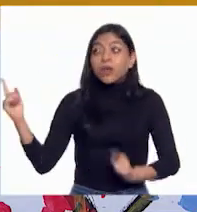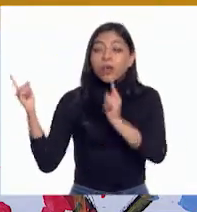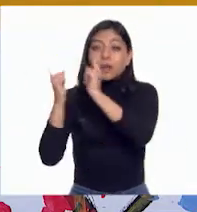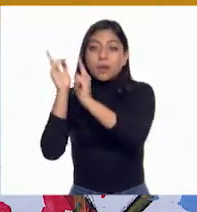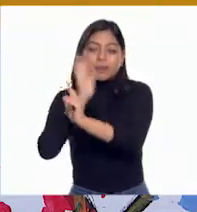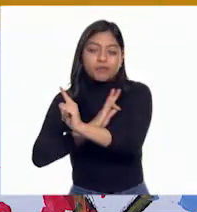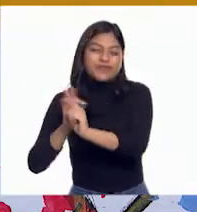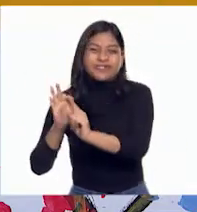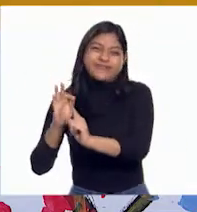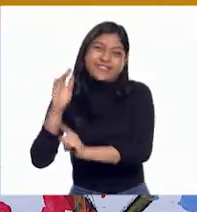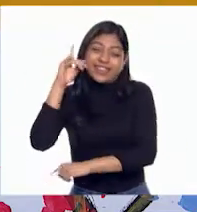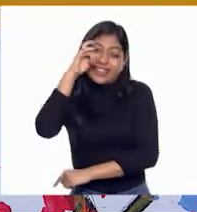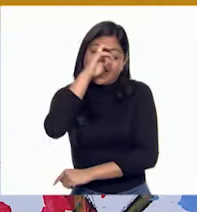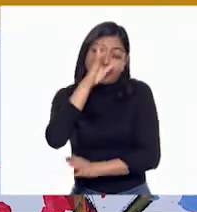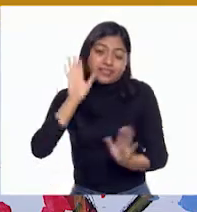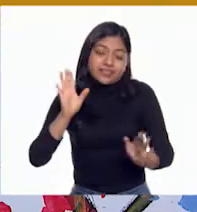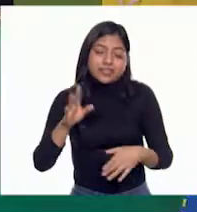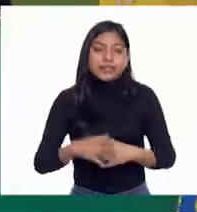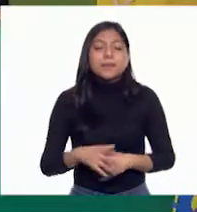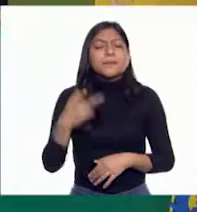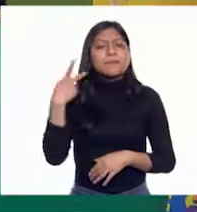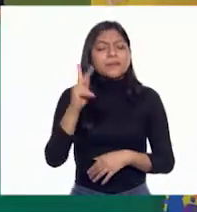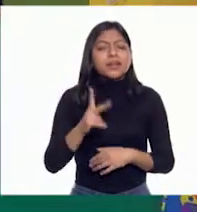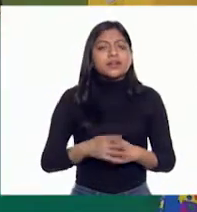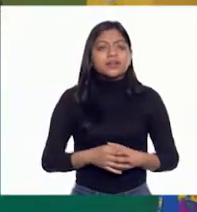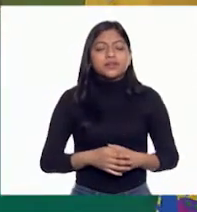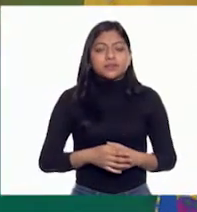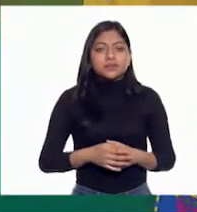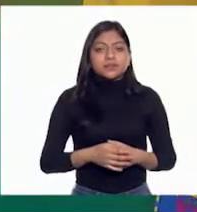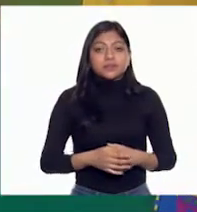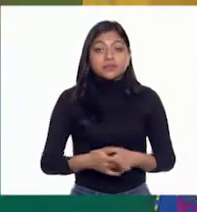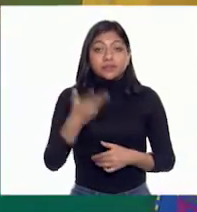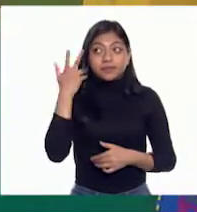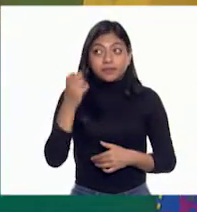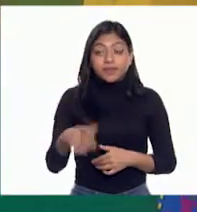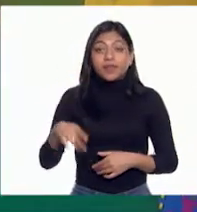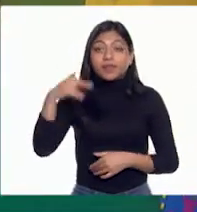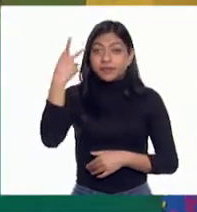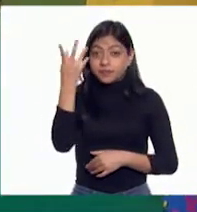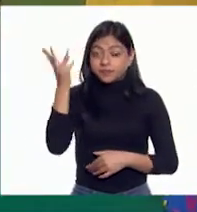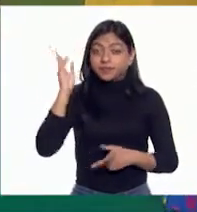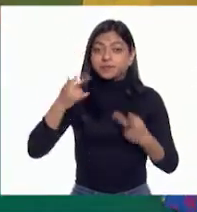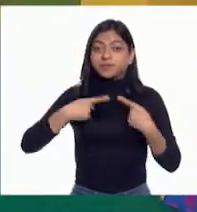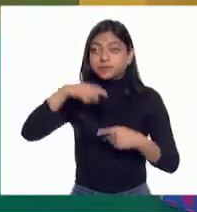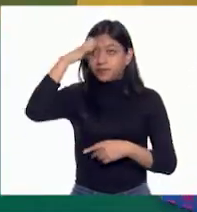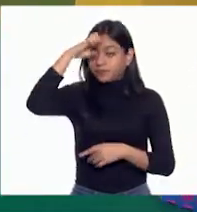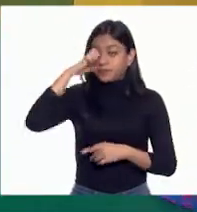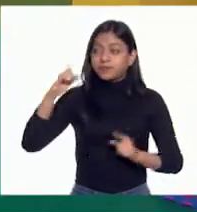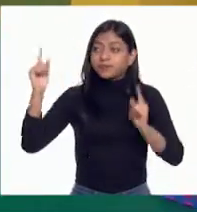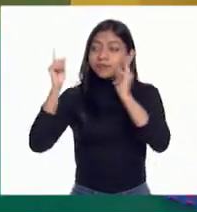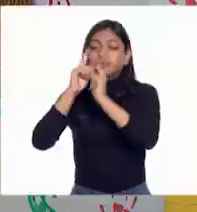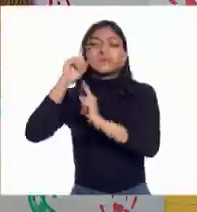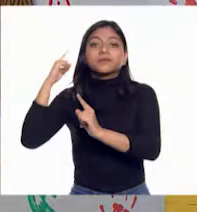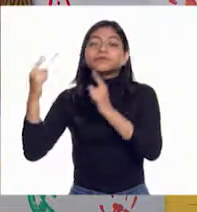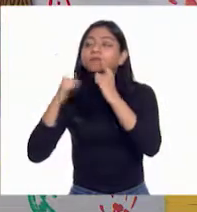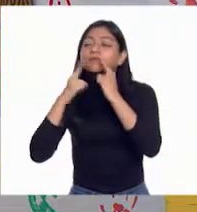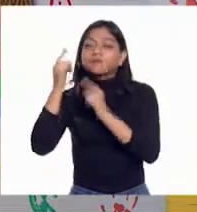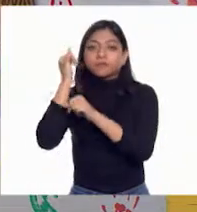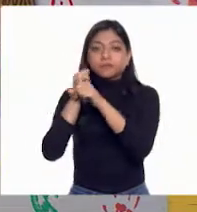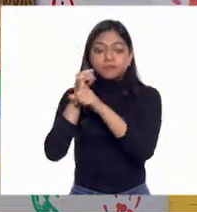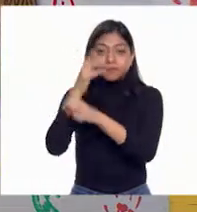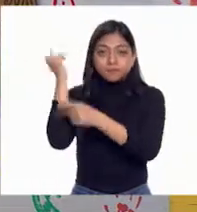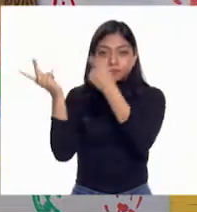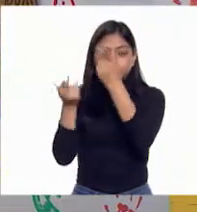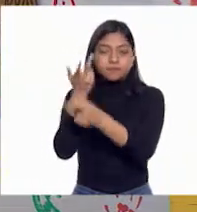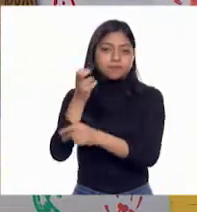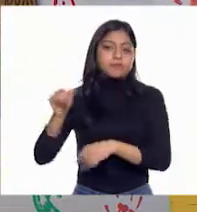el tema o problema que nos interesa, pero creo que esa acción es muy interesante. Muy interesante, y